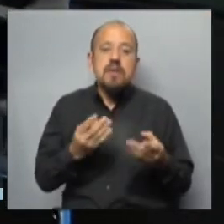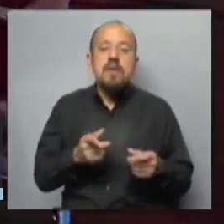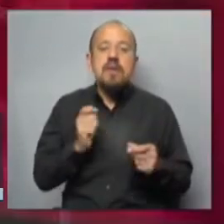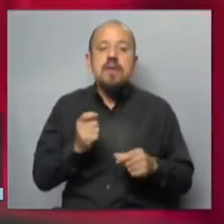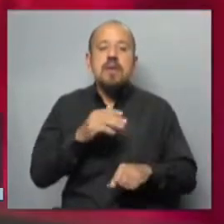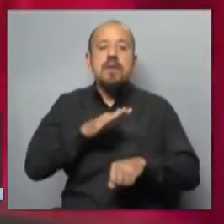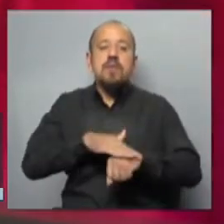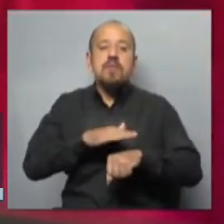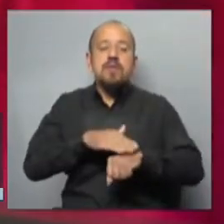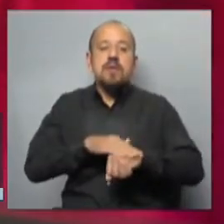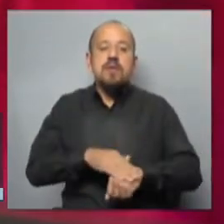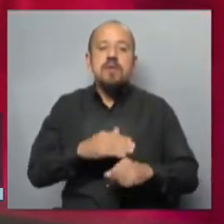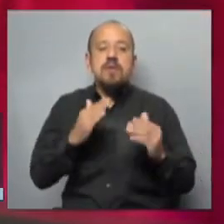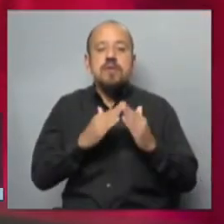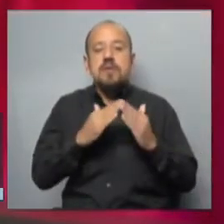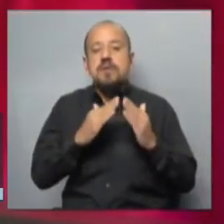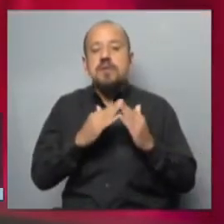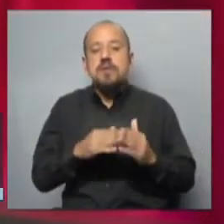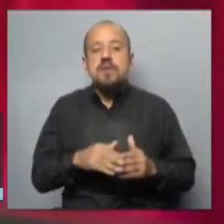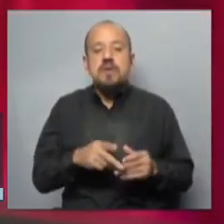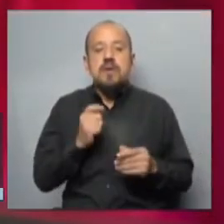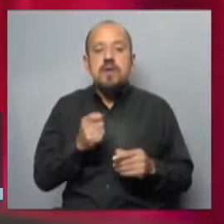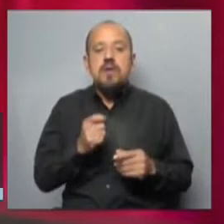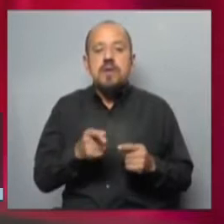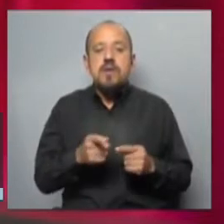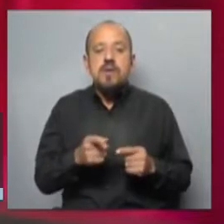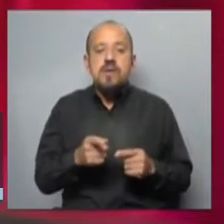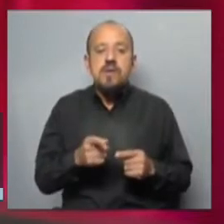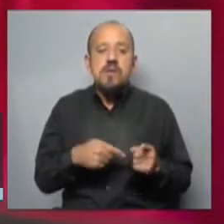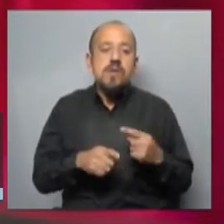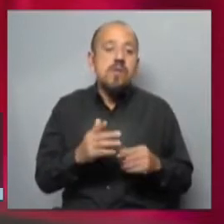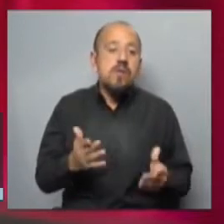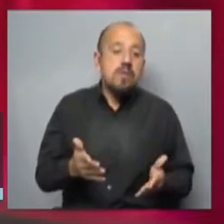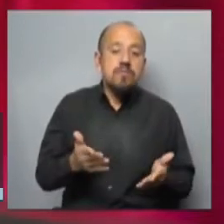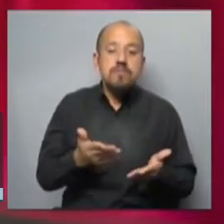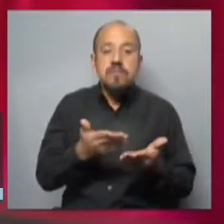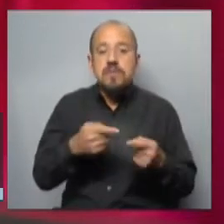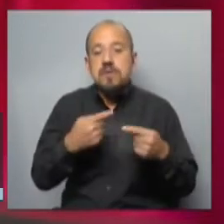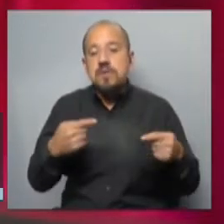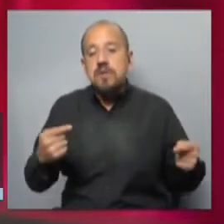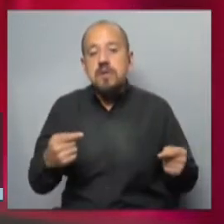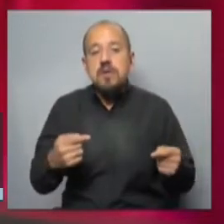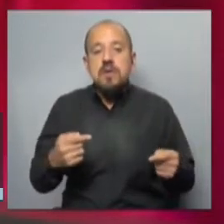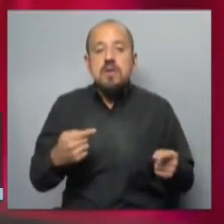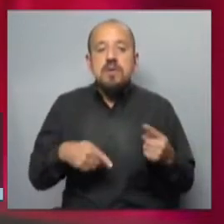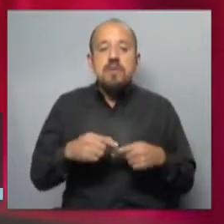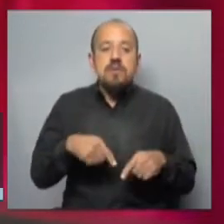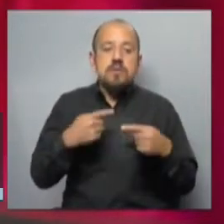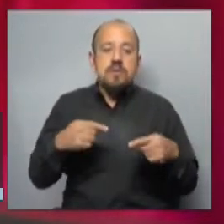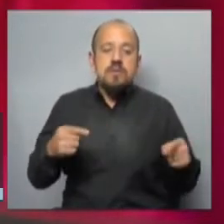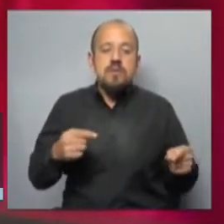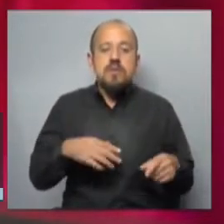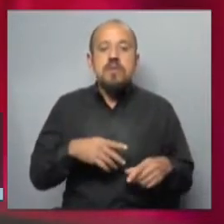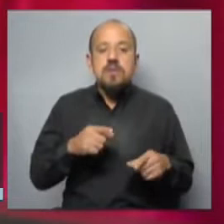de esas viviendas quien va a dar espacios inmuebles esas son todas cosas que también